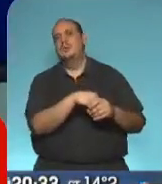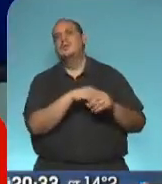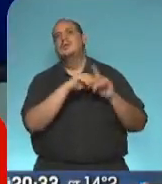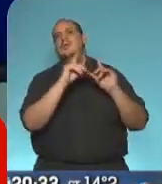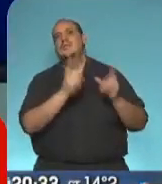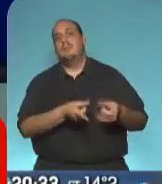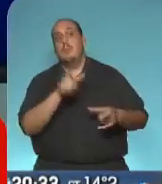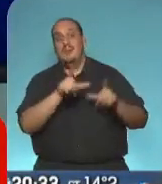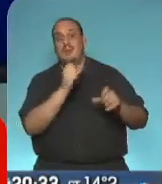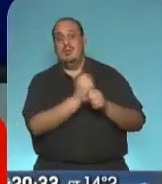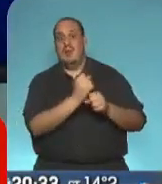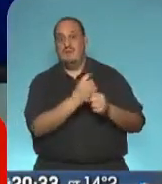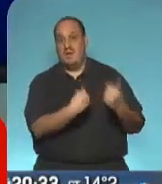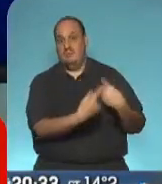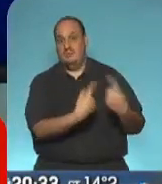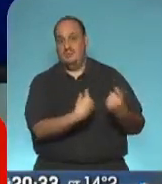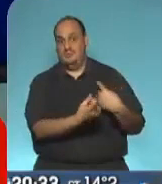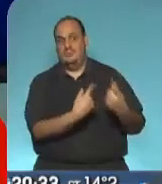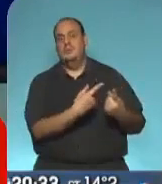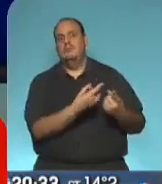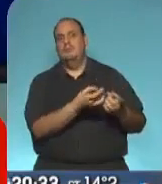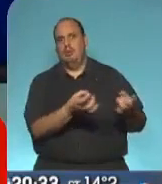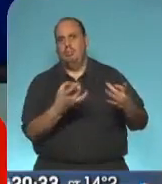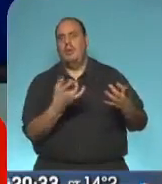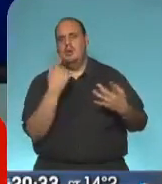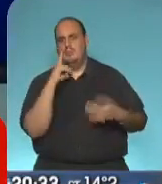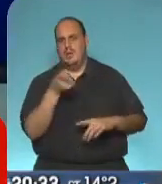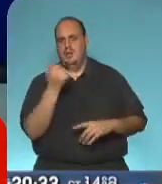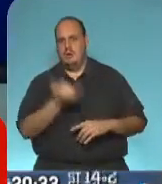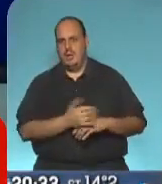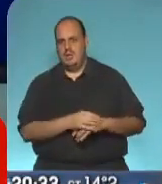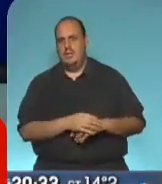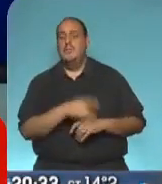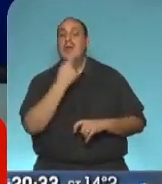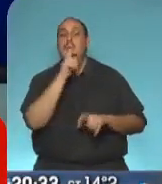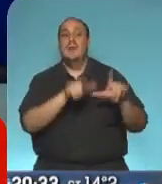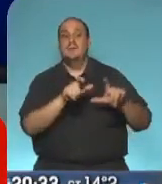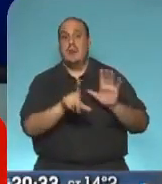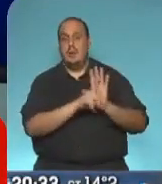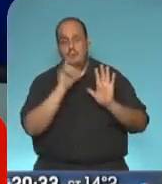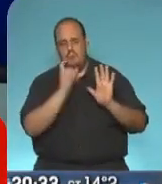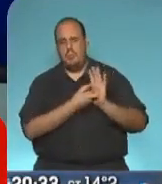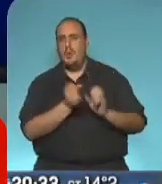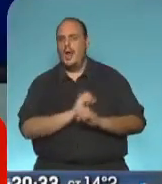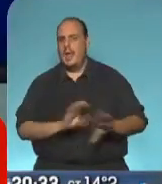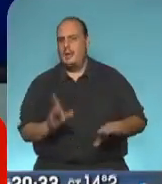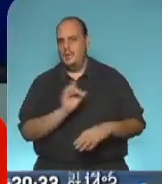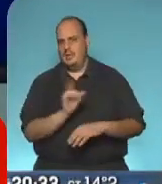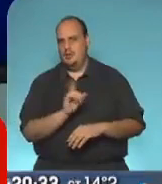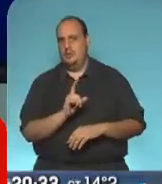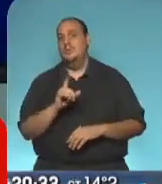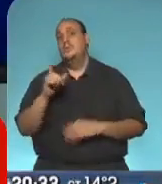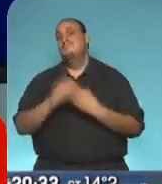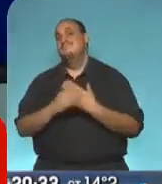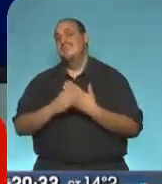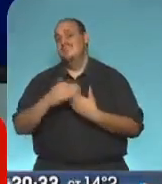que trabajan y salen con un posible riesgo de contagio a todos lados, pero no en caso de delitos graves. Alac no reconocía